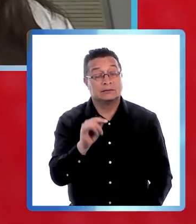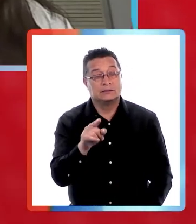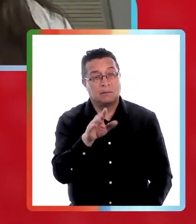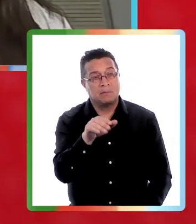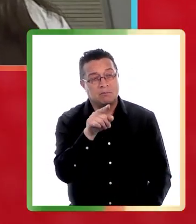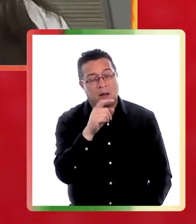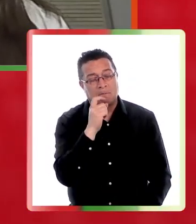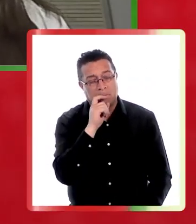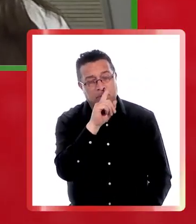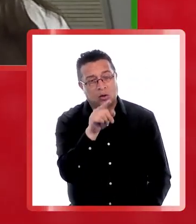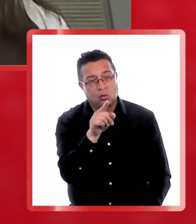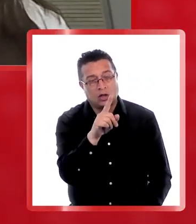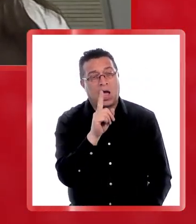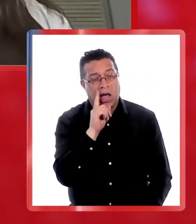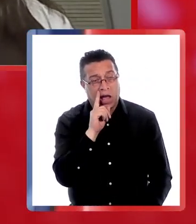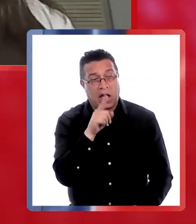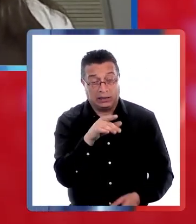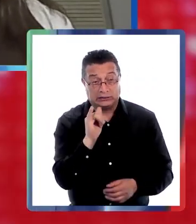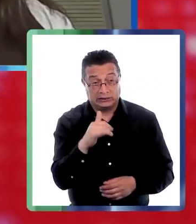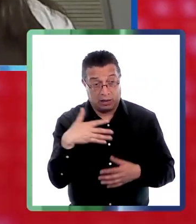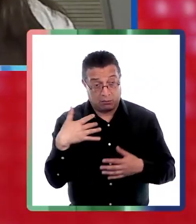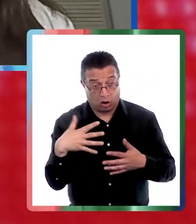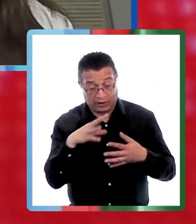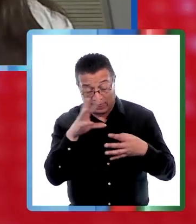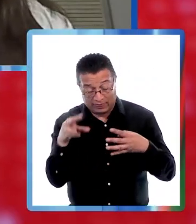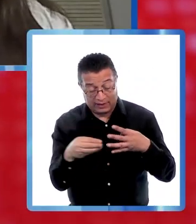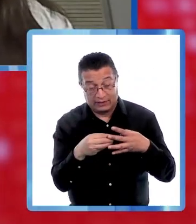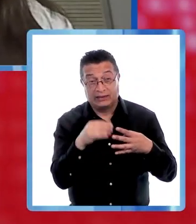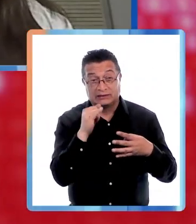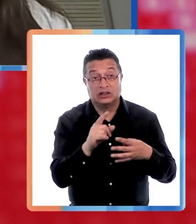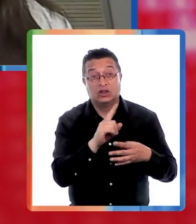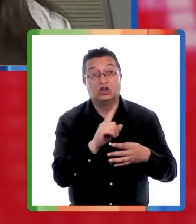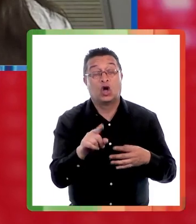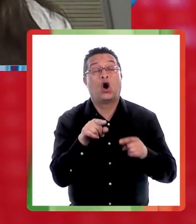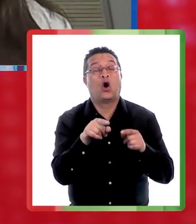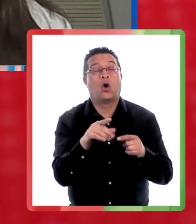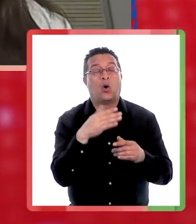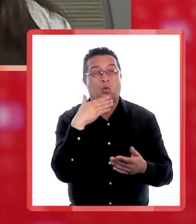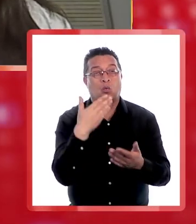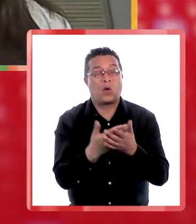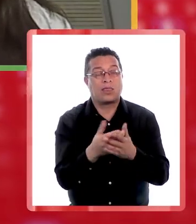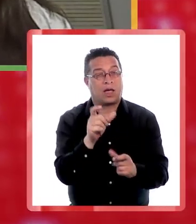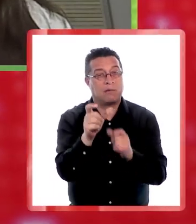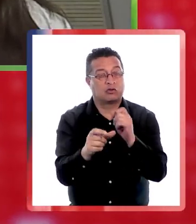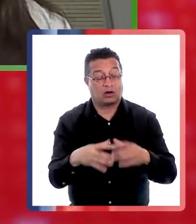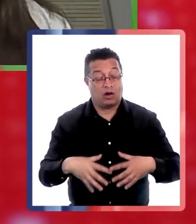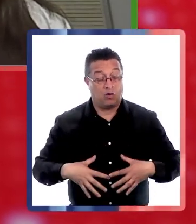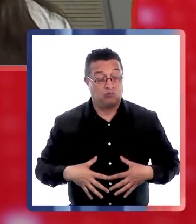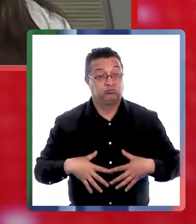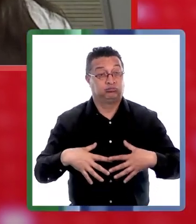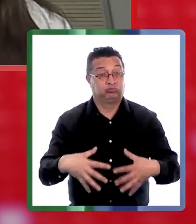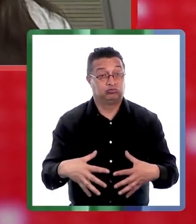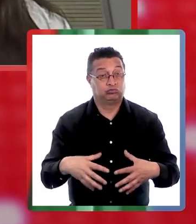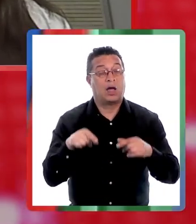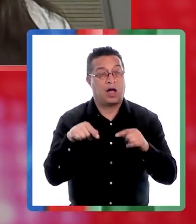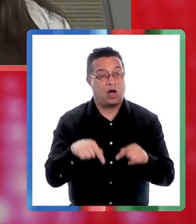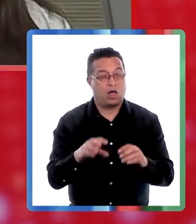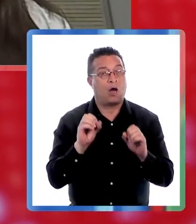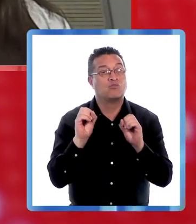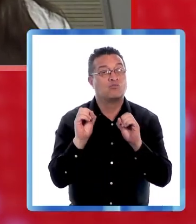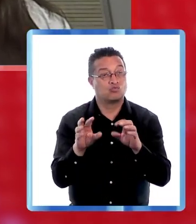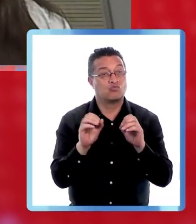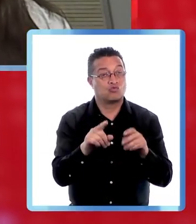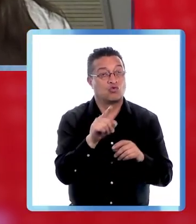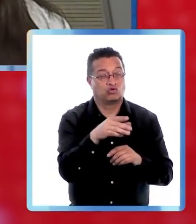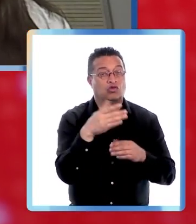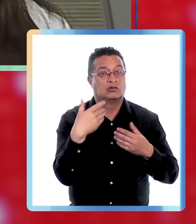línea, doctora, influye, por ejemplo, que hoy vemos que las personas cuando se embarazan, se están embarazando en